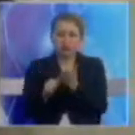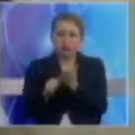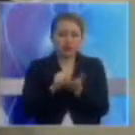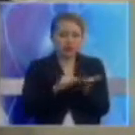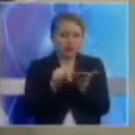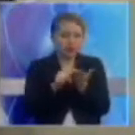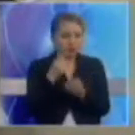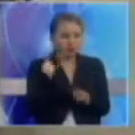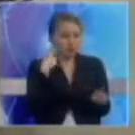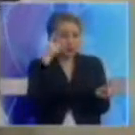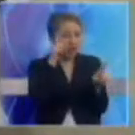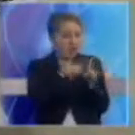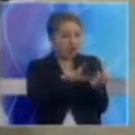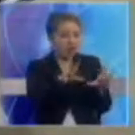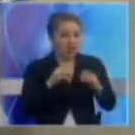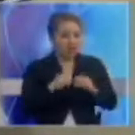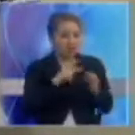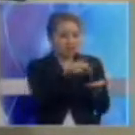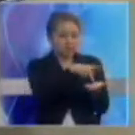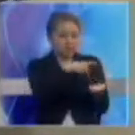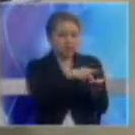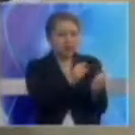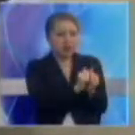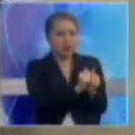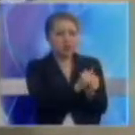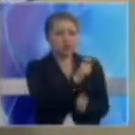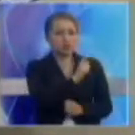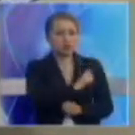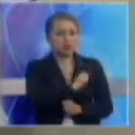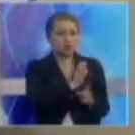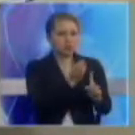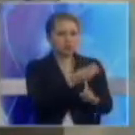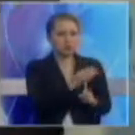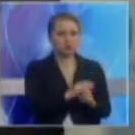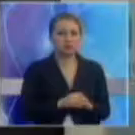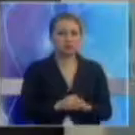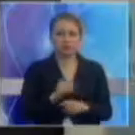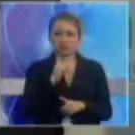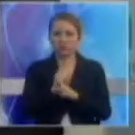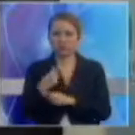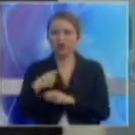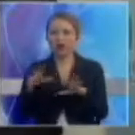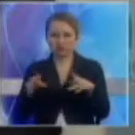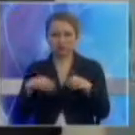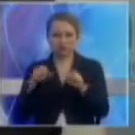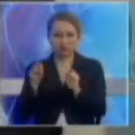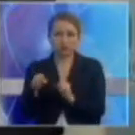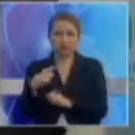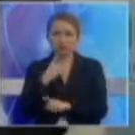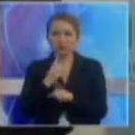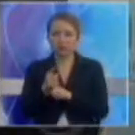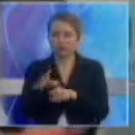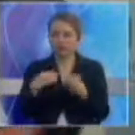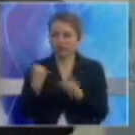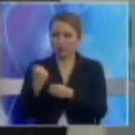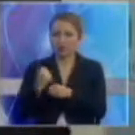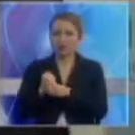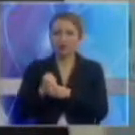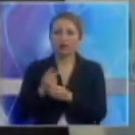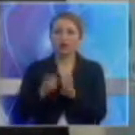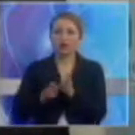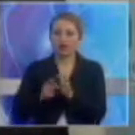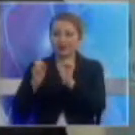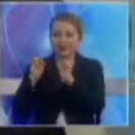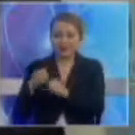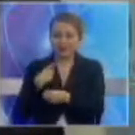estaría dispuesto a recibir su sueldo en dinero electrónico? Sí, absolutamente. De hecho, estamos trabajando para que